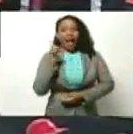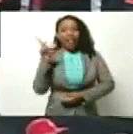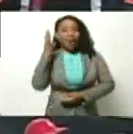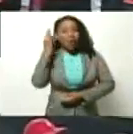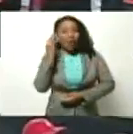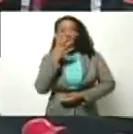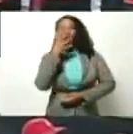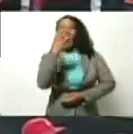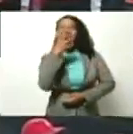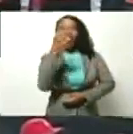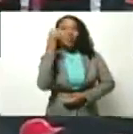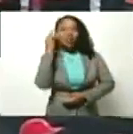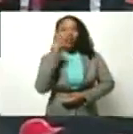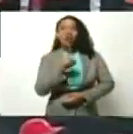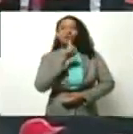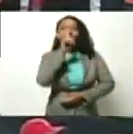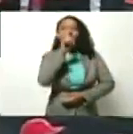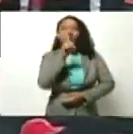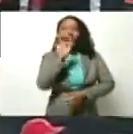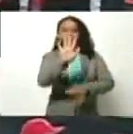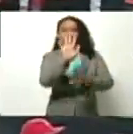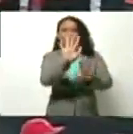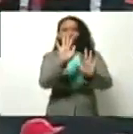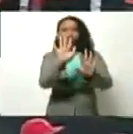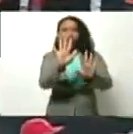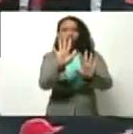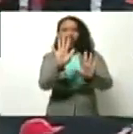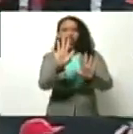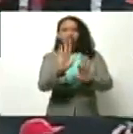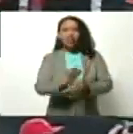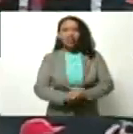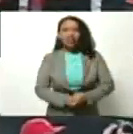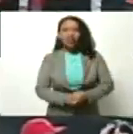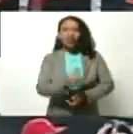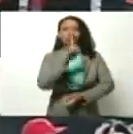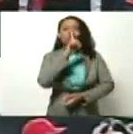mujer si grita Ya cállate Ya va